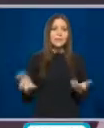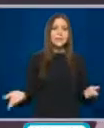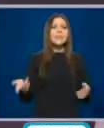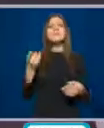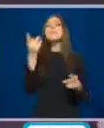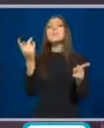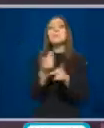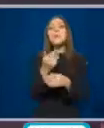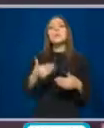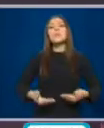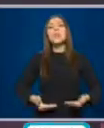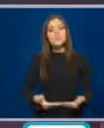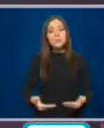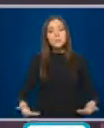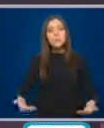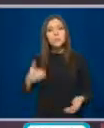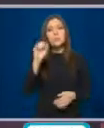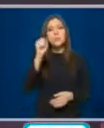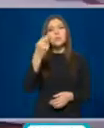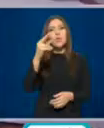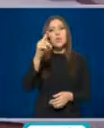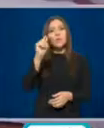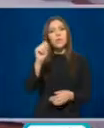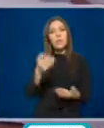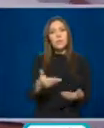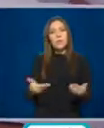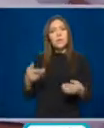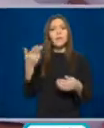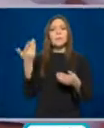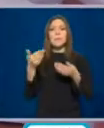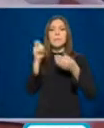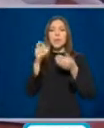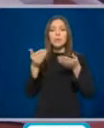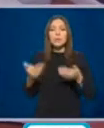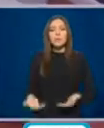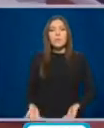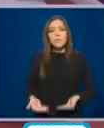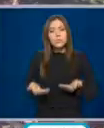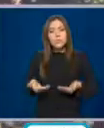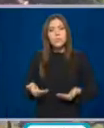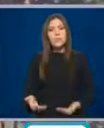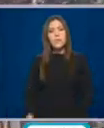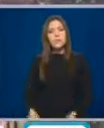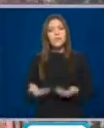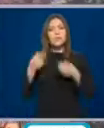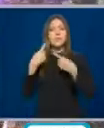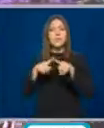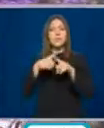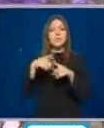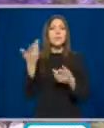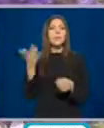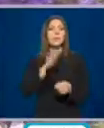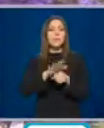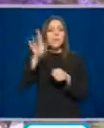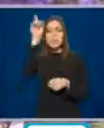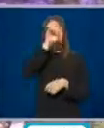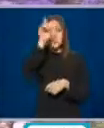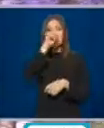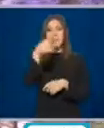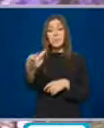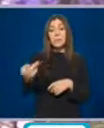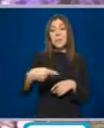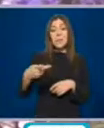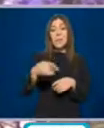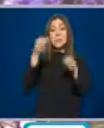las bermudas y los vestidos y las piernas? Pues las piernas de popotitos ahora sí que la única recomendación va a ser